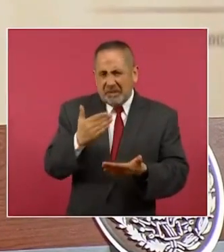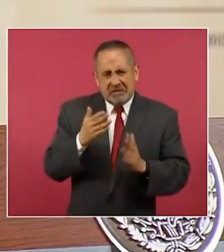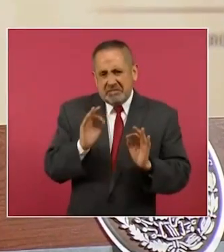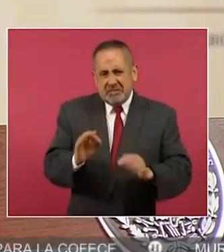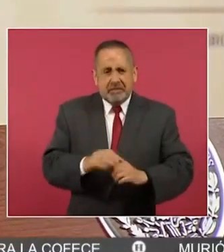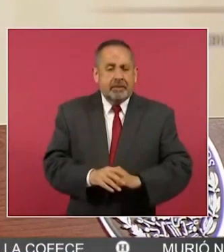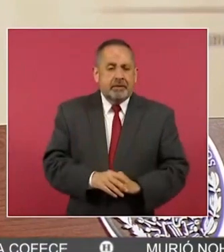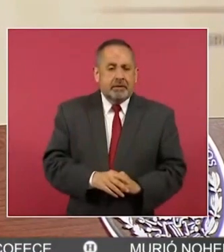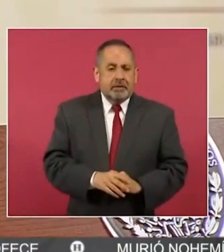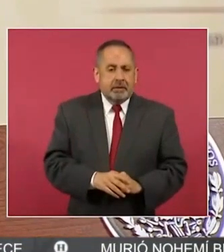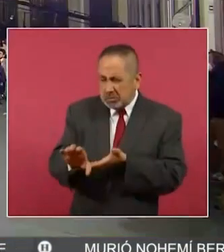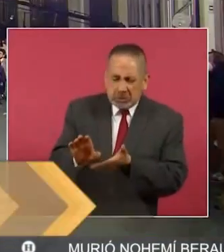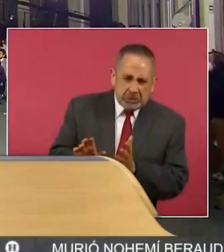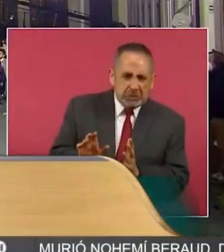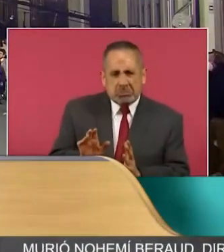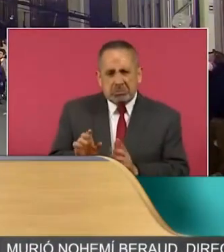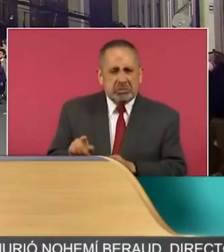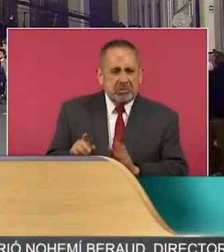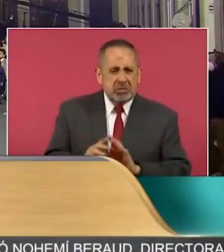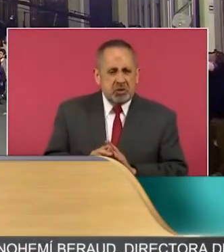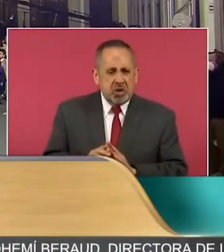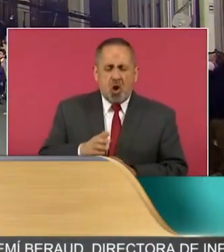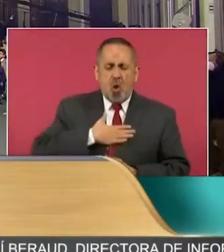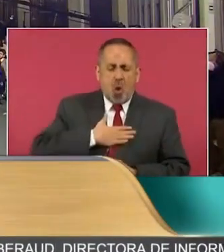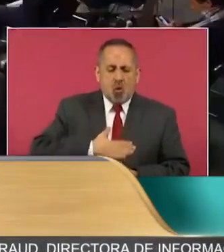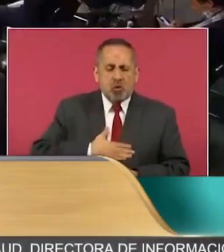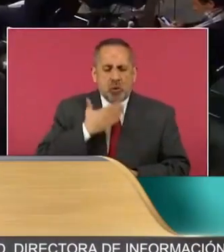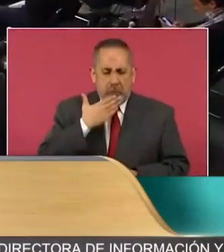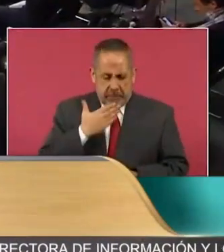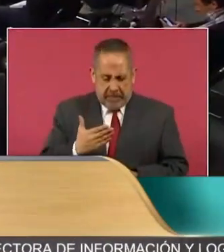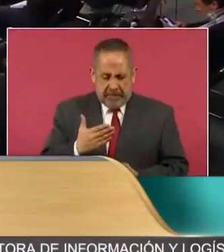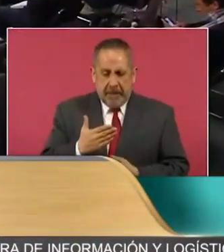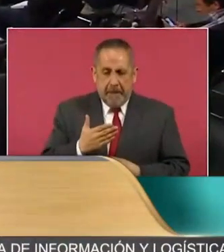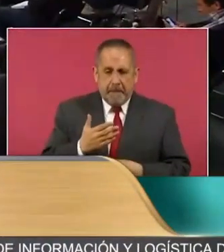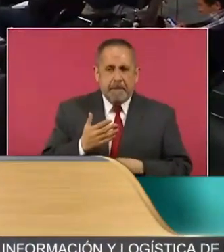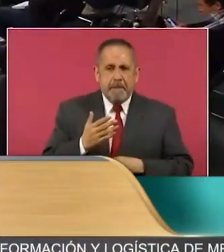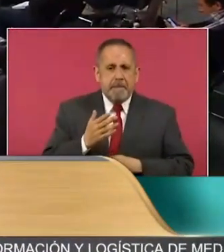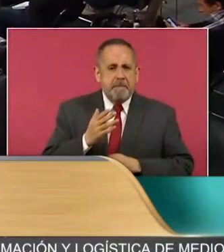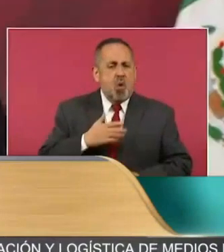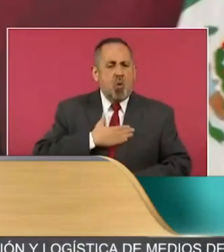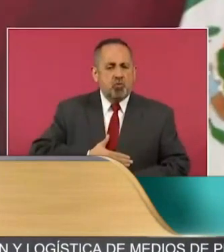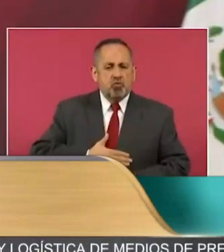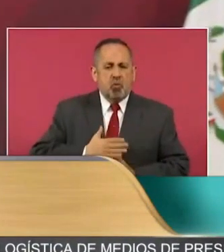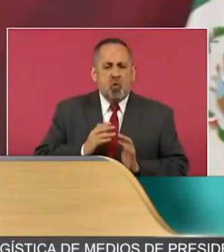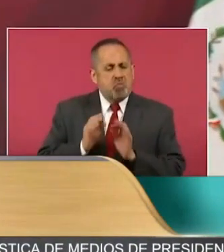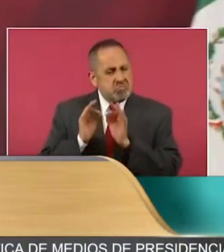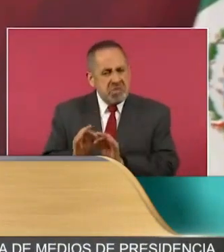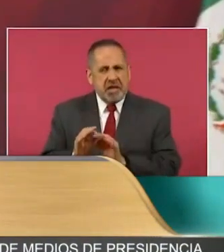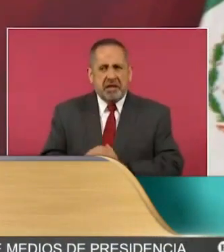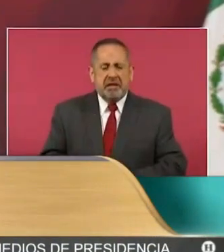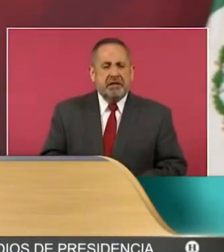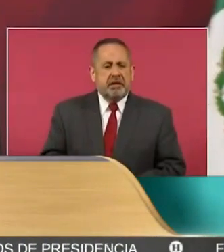que está costando lo justo y diría menos si